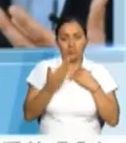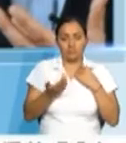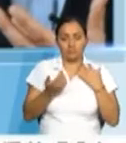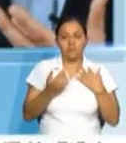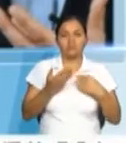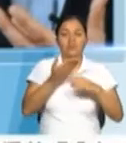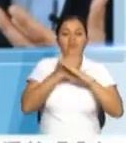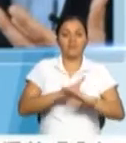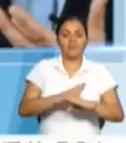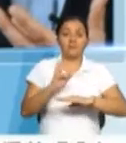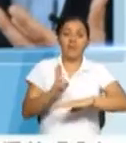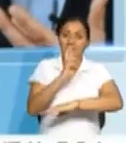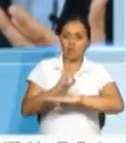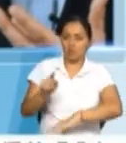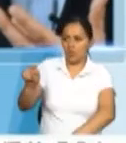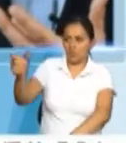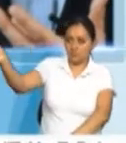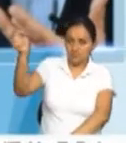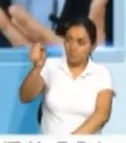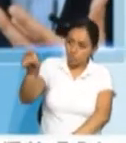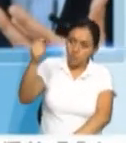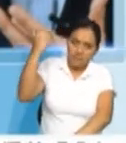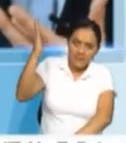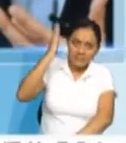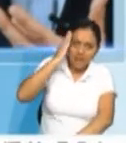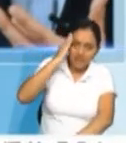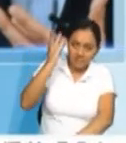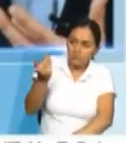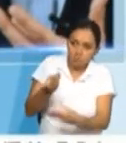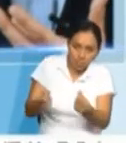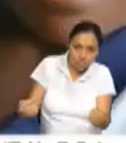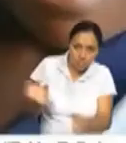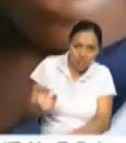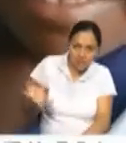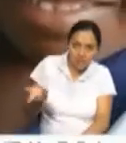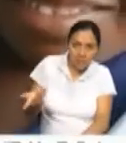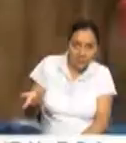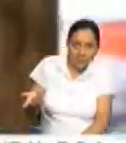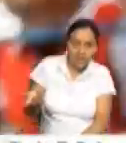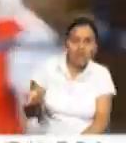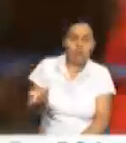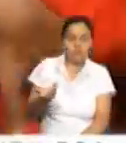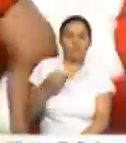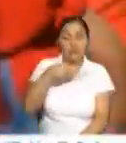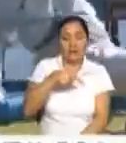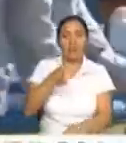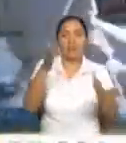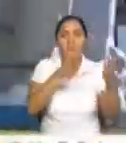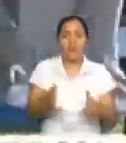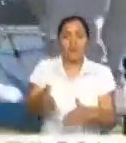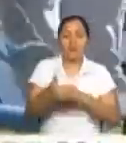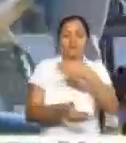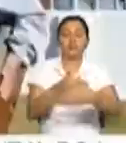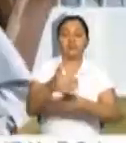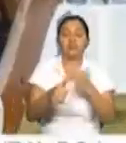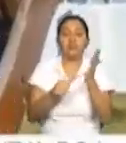la rectora, como autoridad educativa, estaba obligada a actuar. Como parte de las acciones emprendidas por el